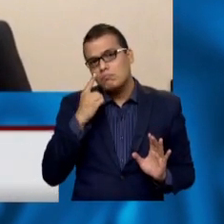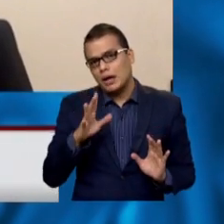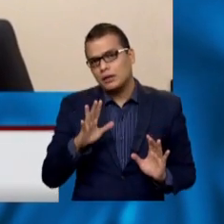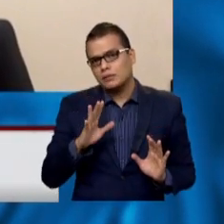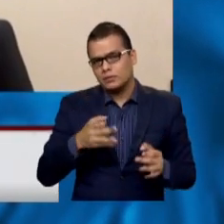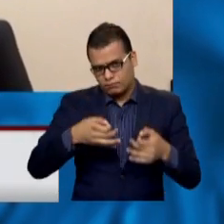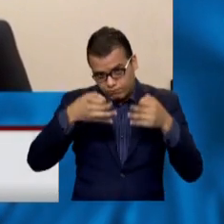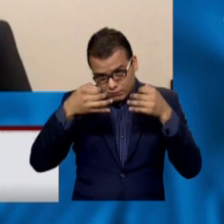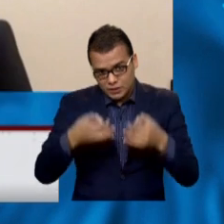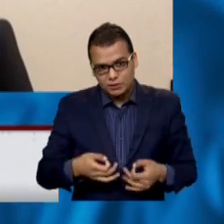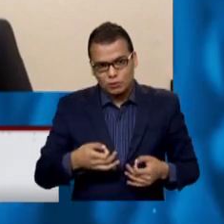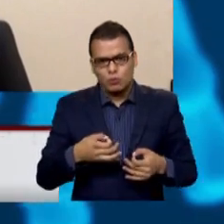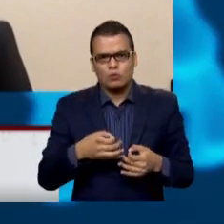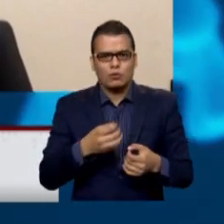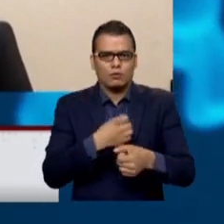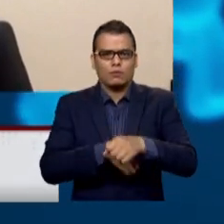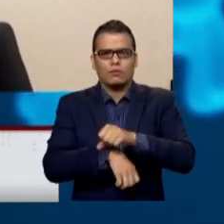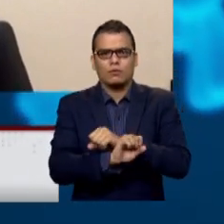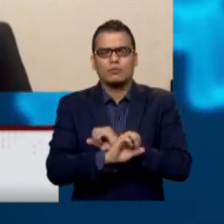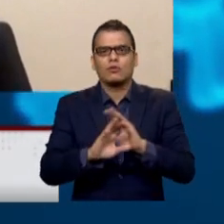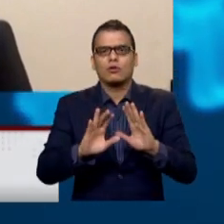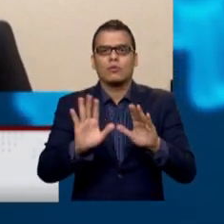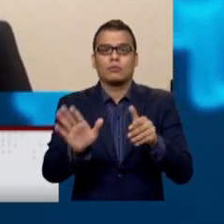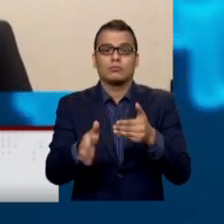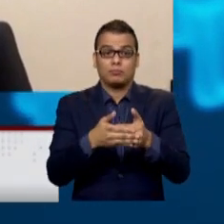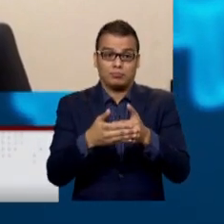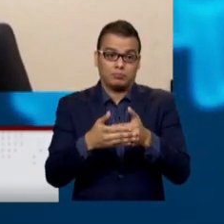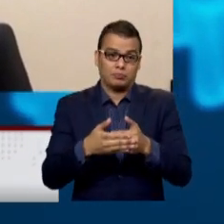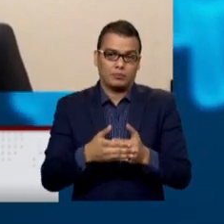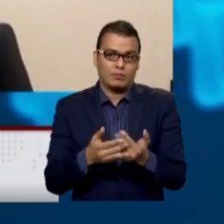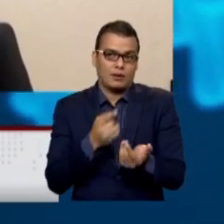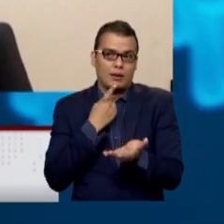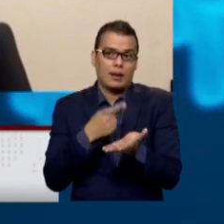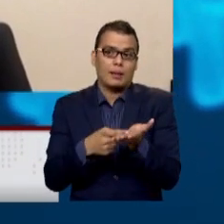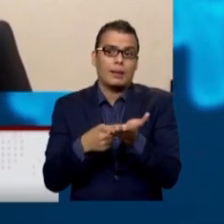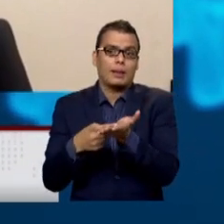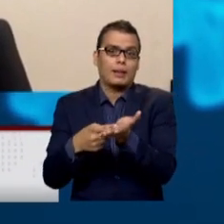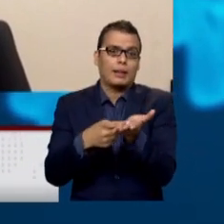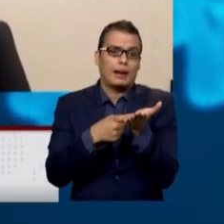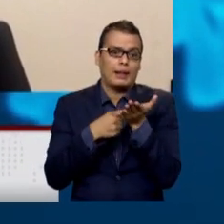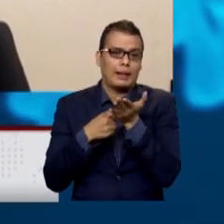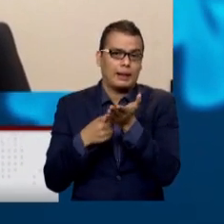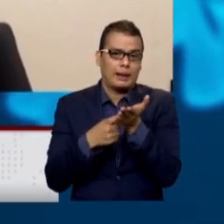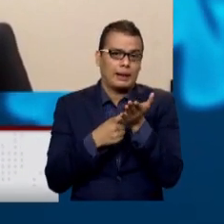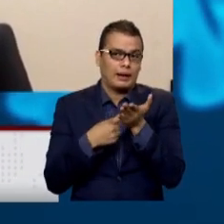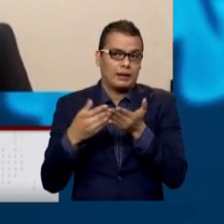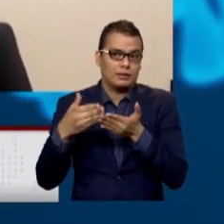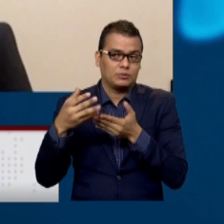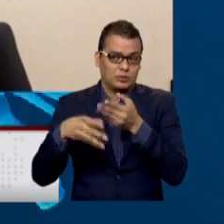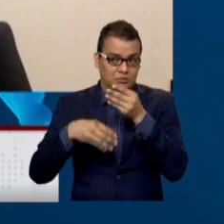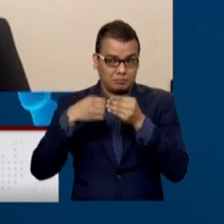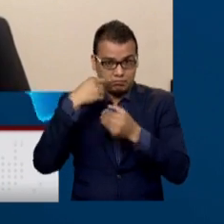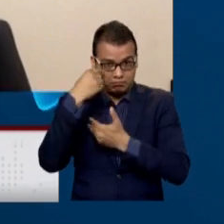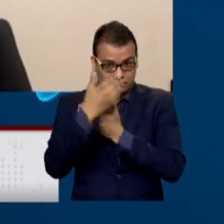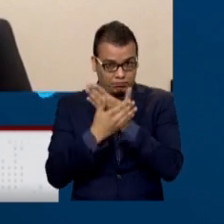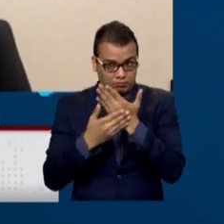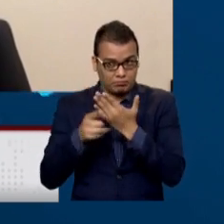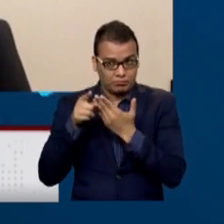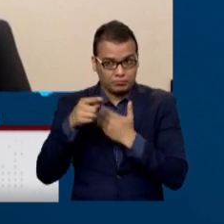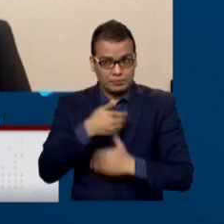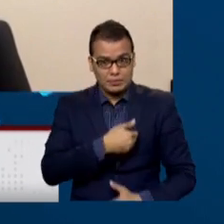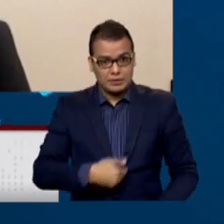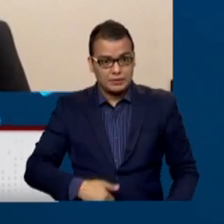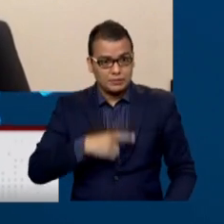tener fútbol en un entorno cerrado. Es un tema que estamos evaluando y que estaremos revisando con la presidencia, con el